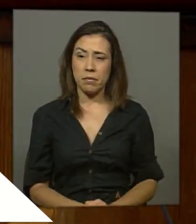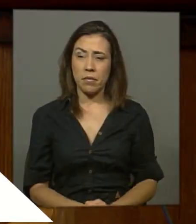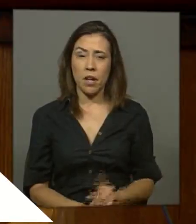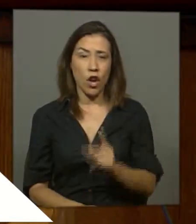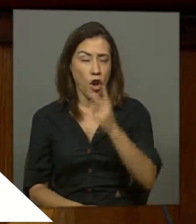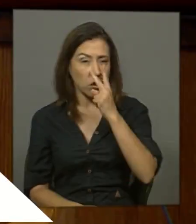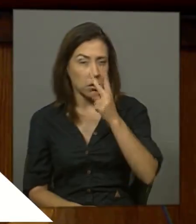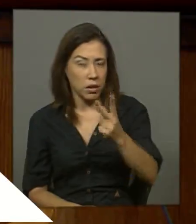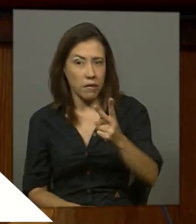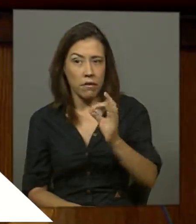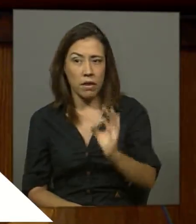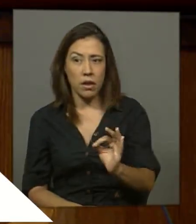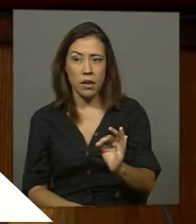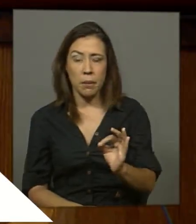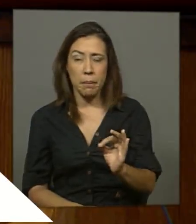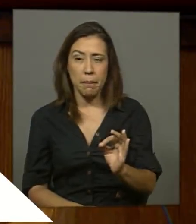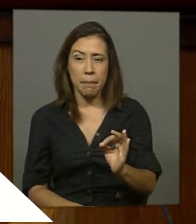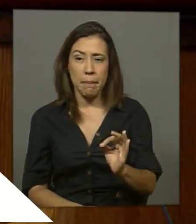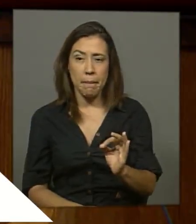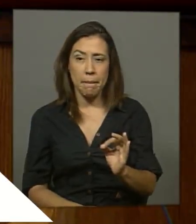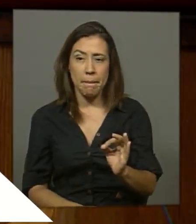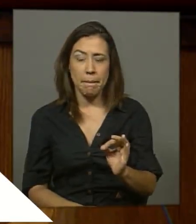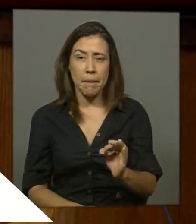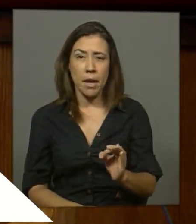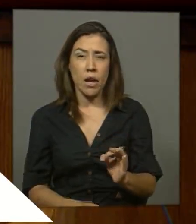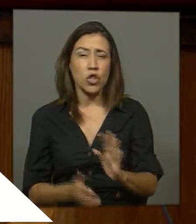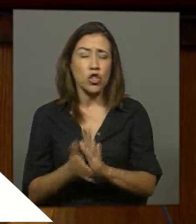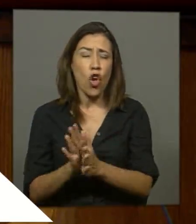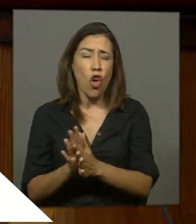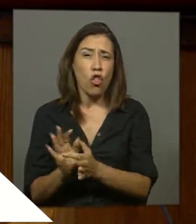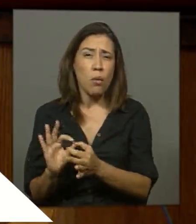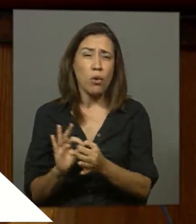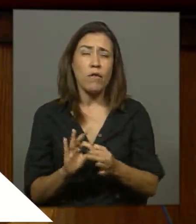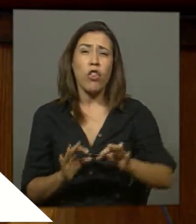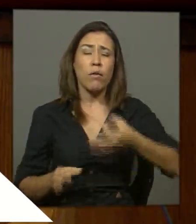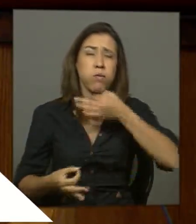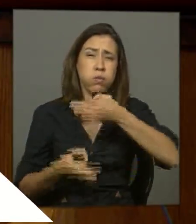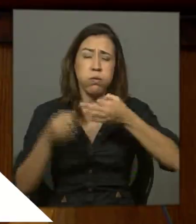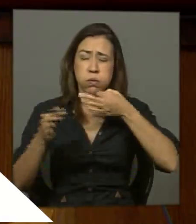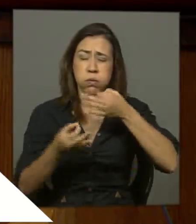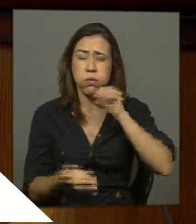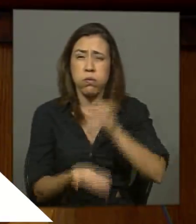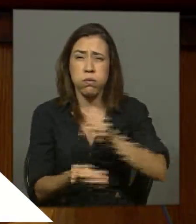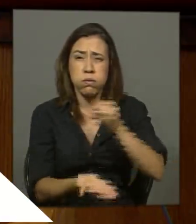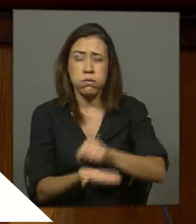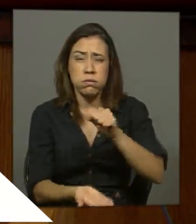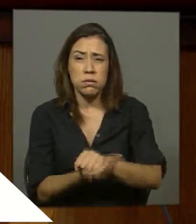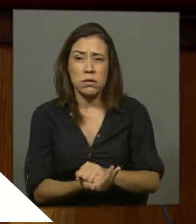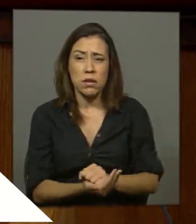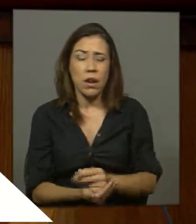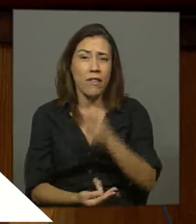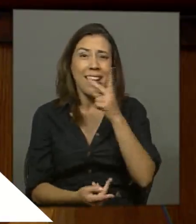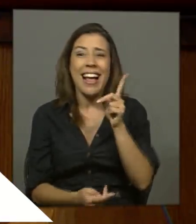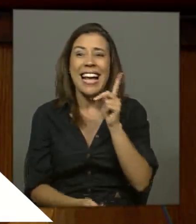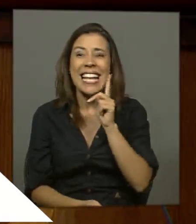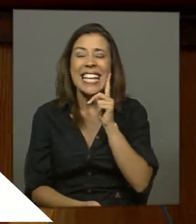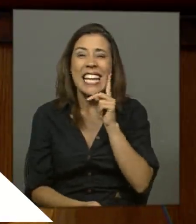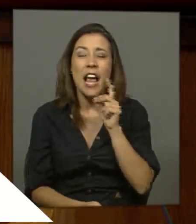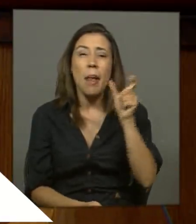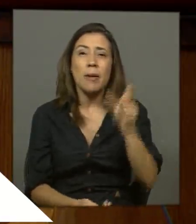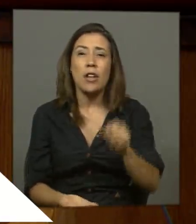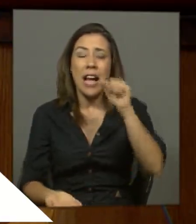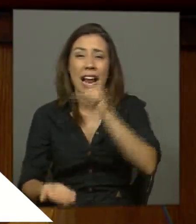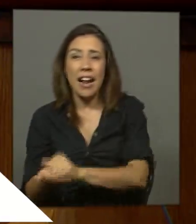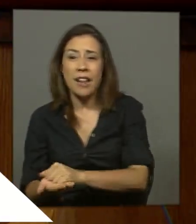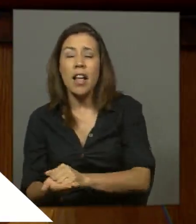se observe de que no se observe el contenido de los alegatos de no que no se observe de quién es querellado